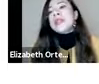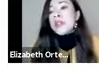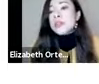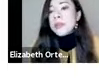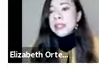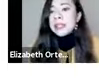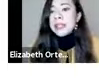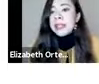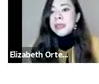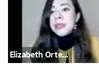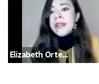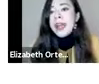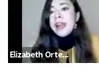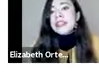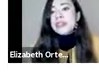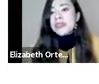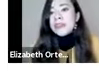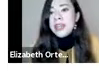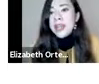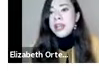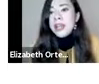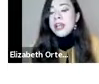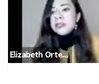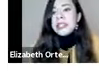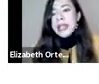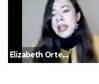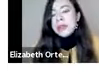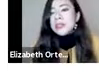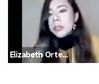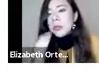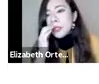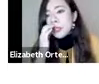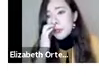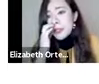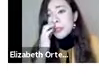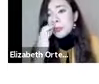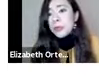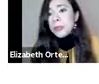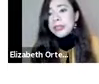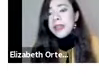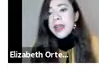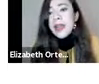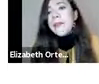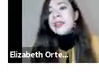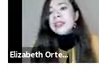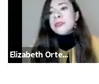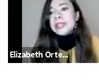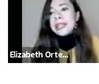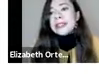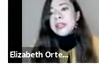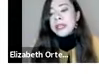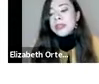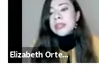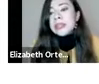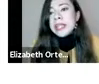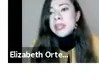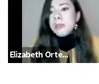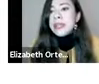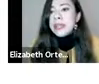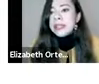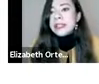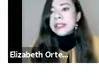en aquellos pacientes que tienen una baja visión severa, donde ya la visión se ve un poquito más comprometida, pero es importante saber entonces